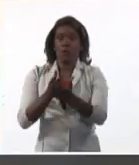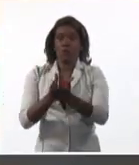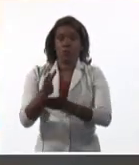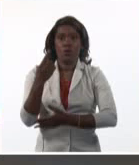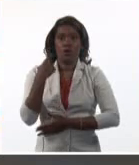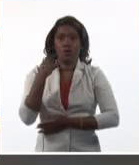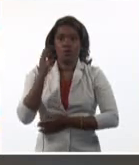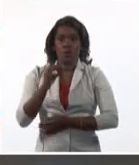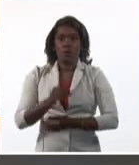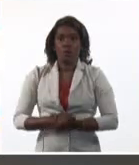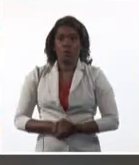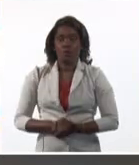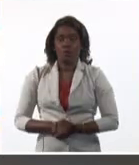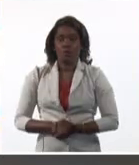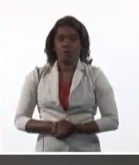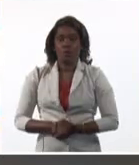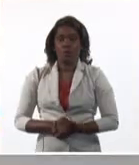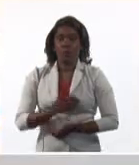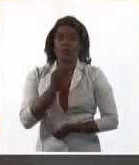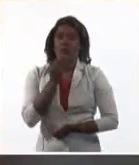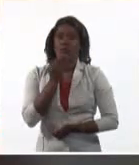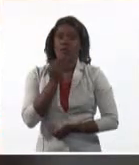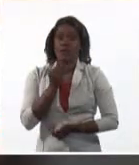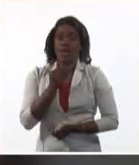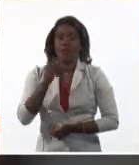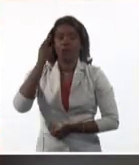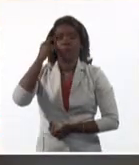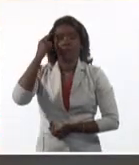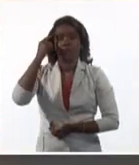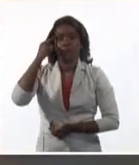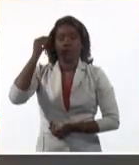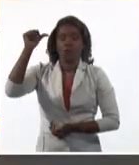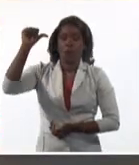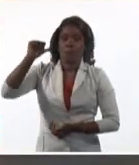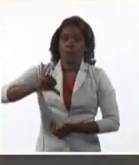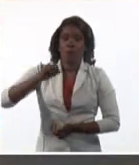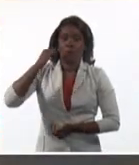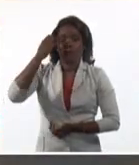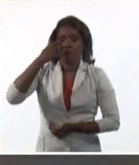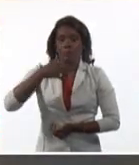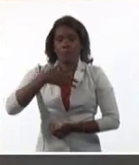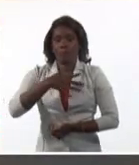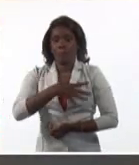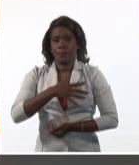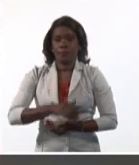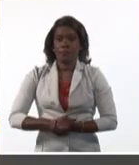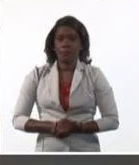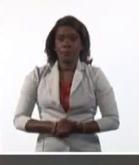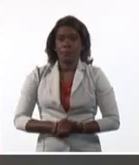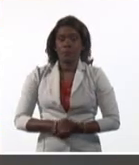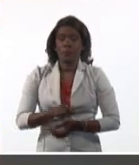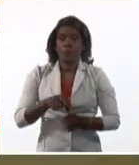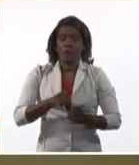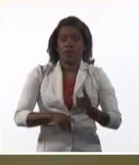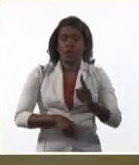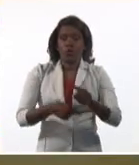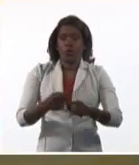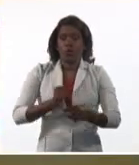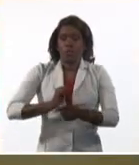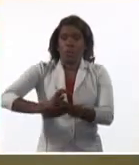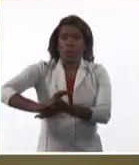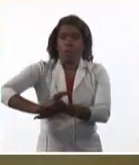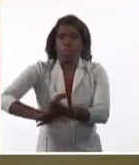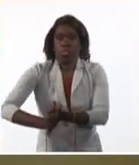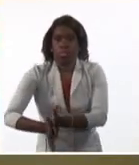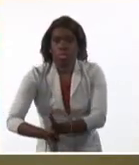Israel tiene una intención genocida contra los palestinos en Gaza. Esto se desprende claramente de la forma en la que se lleva a cabo el ataque militar de Israel.